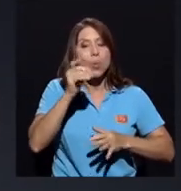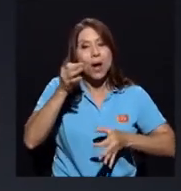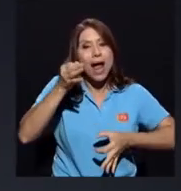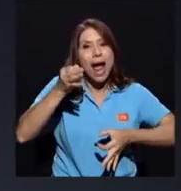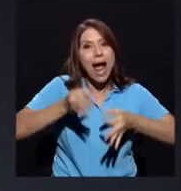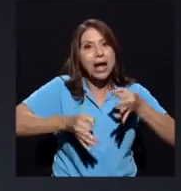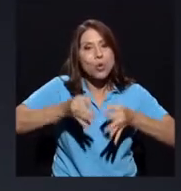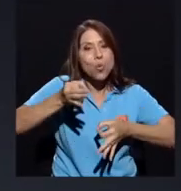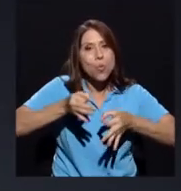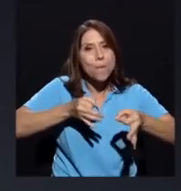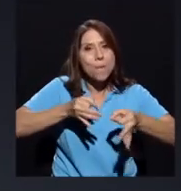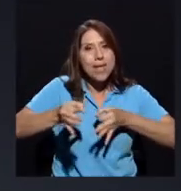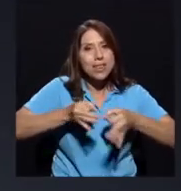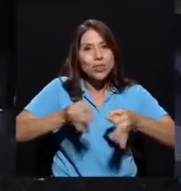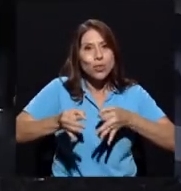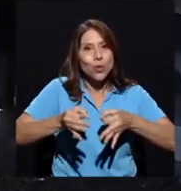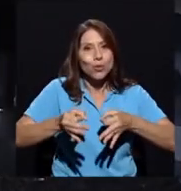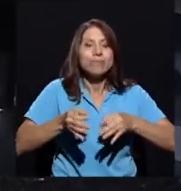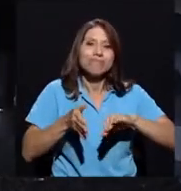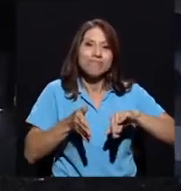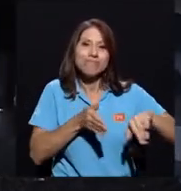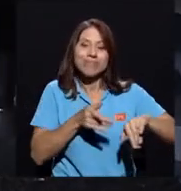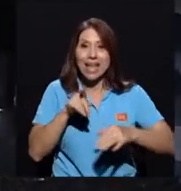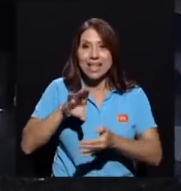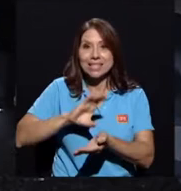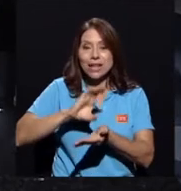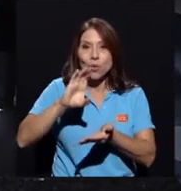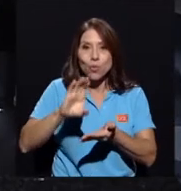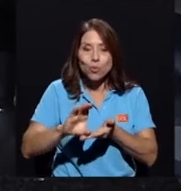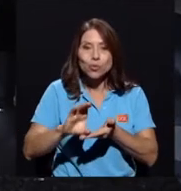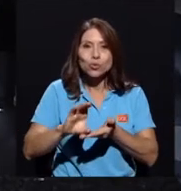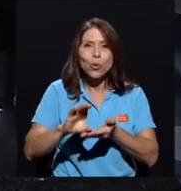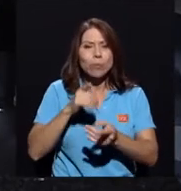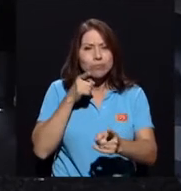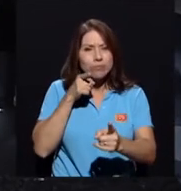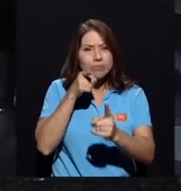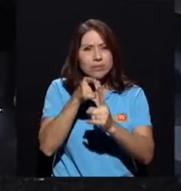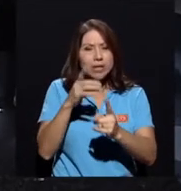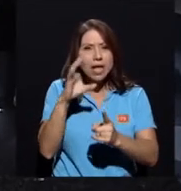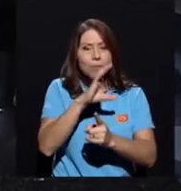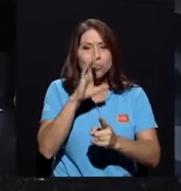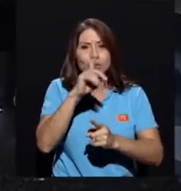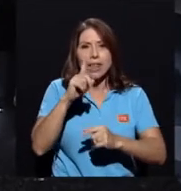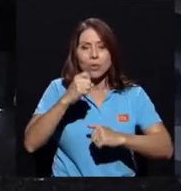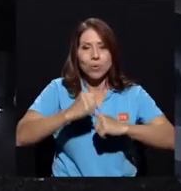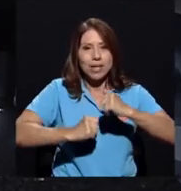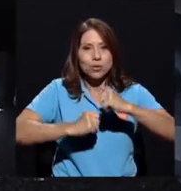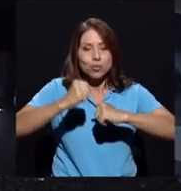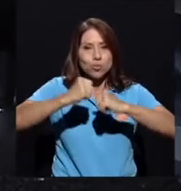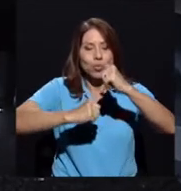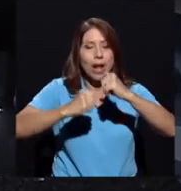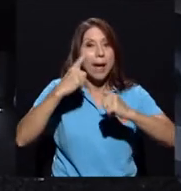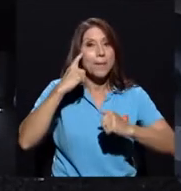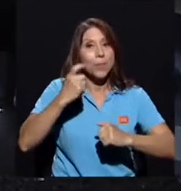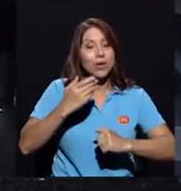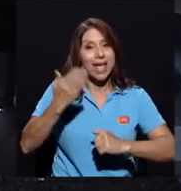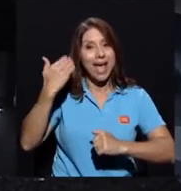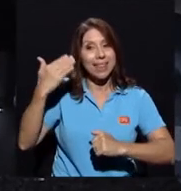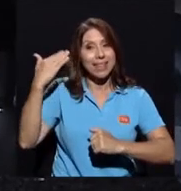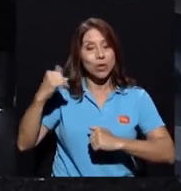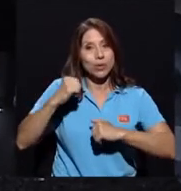un curso en busca de una estructura porque las anteriores